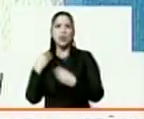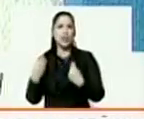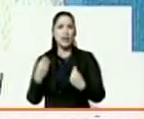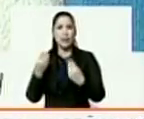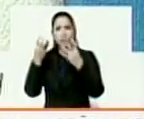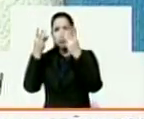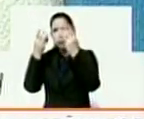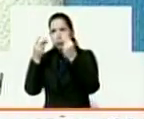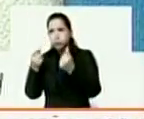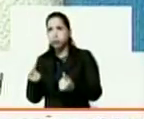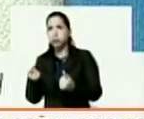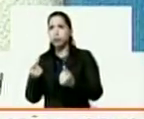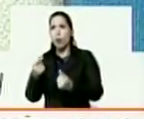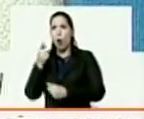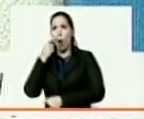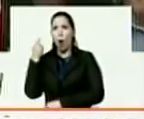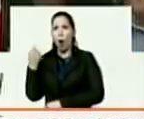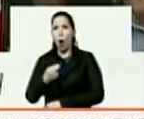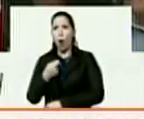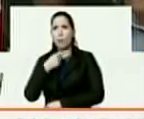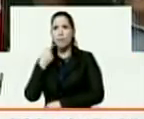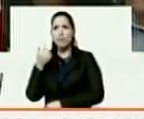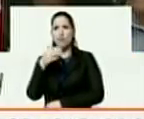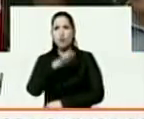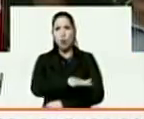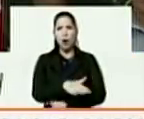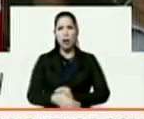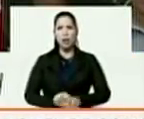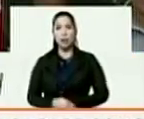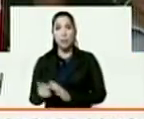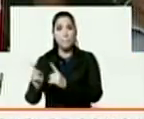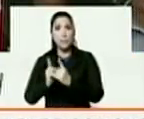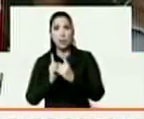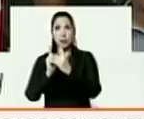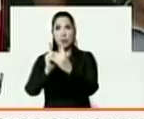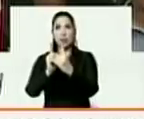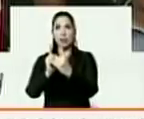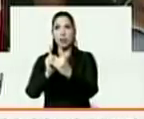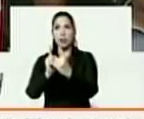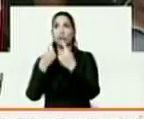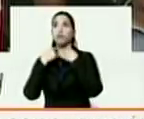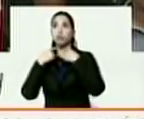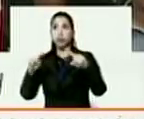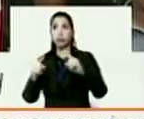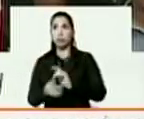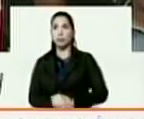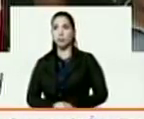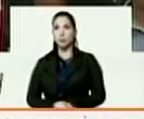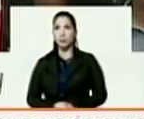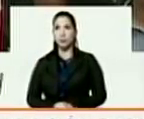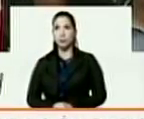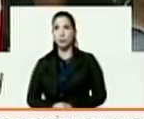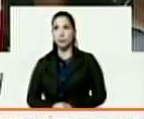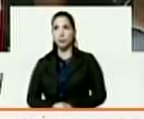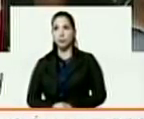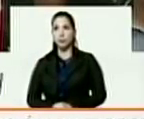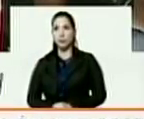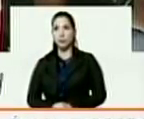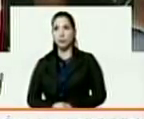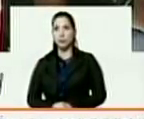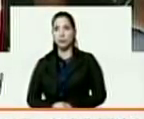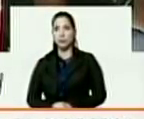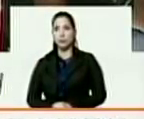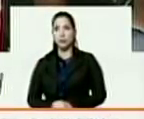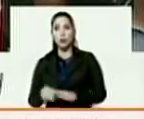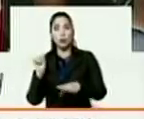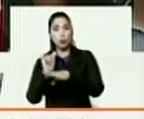mutilados torturados perseguidos desaparecidos aún a sucre monagas